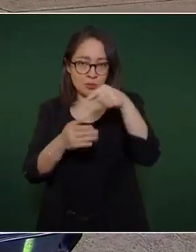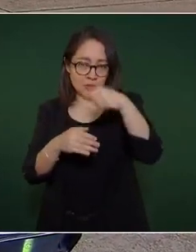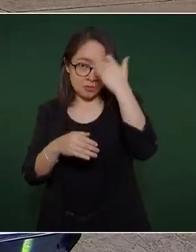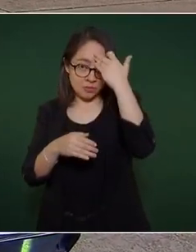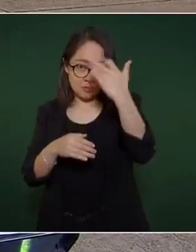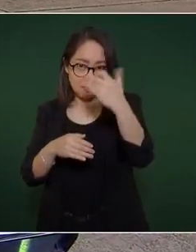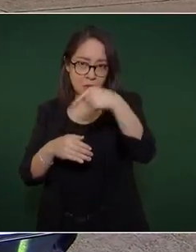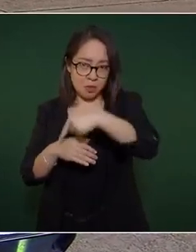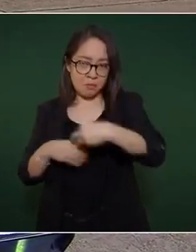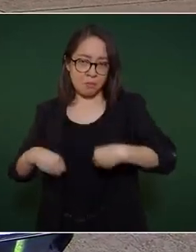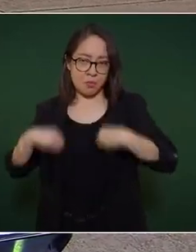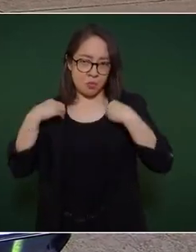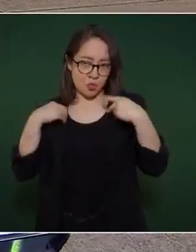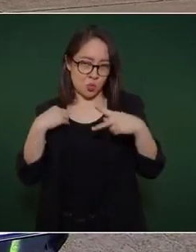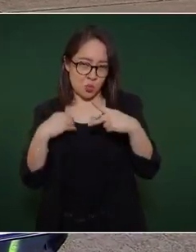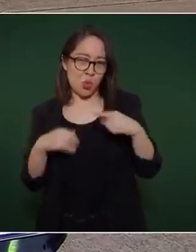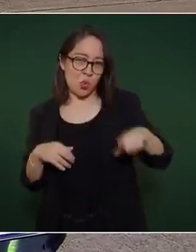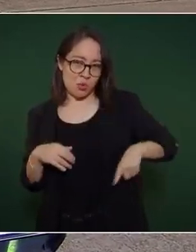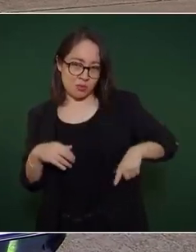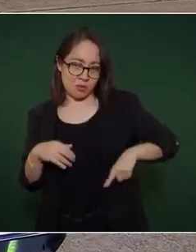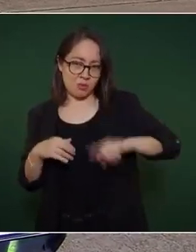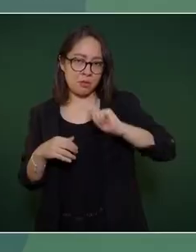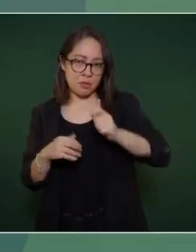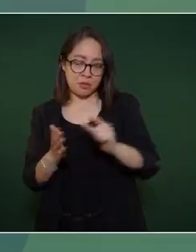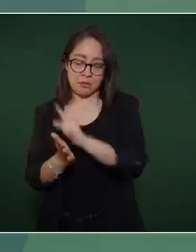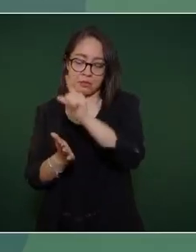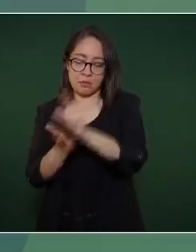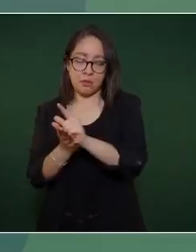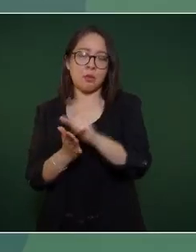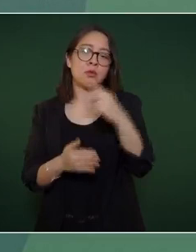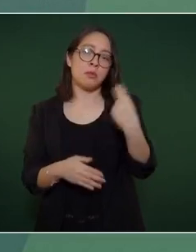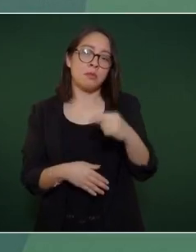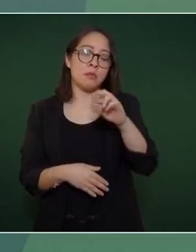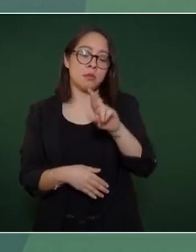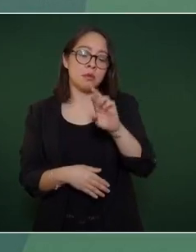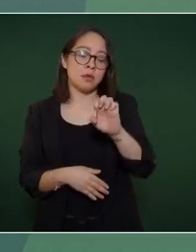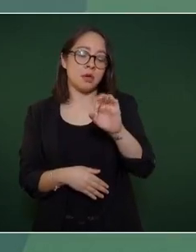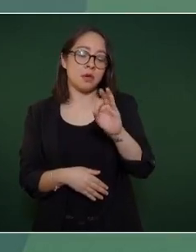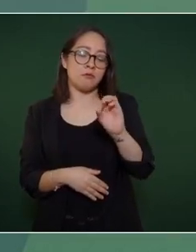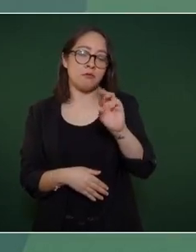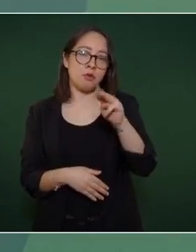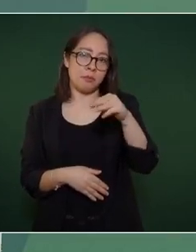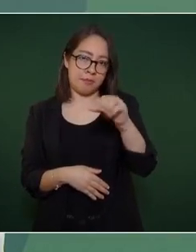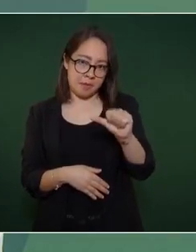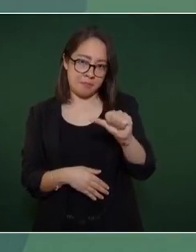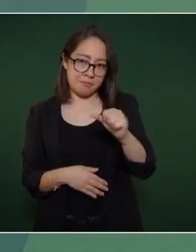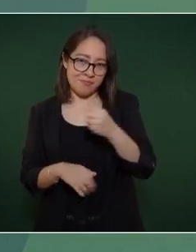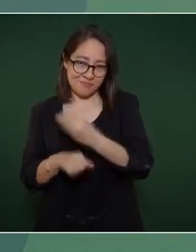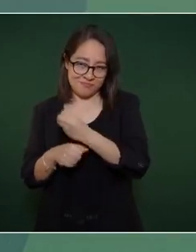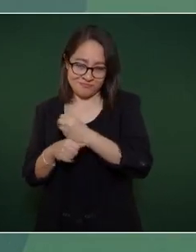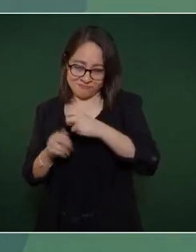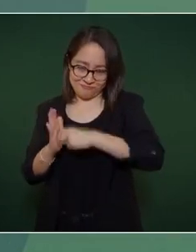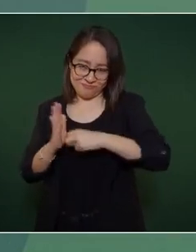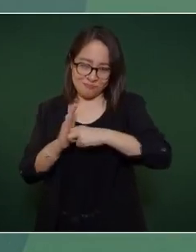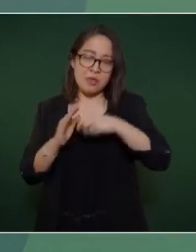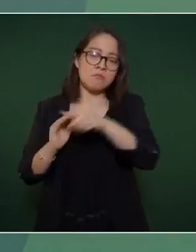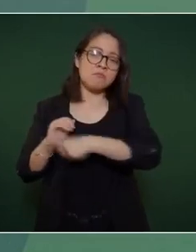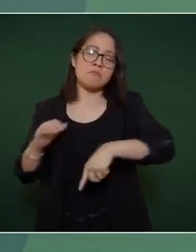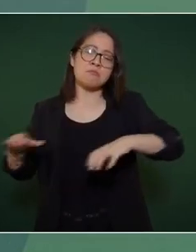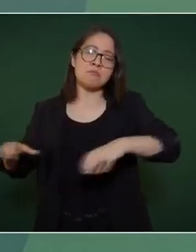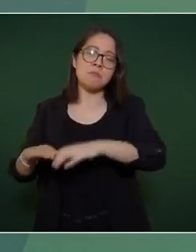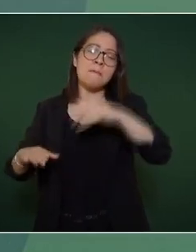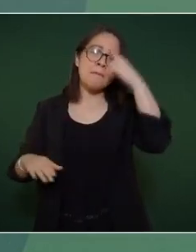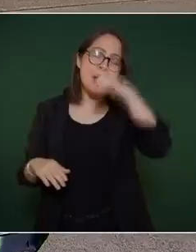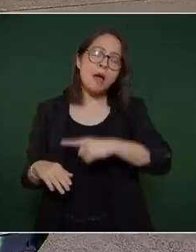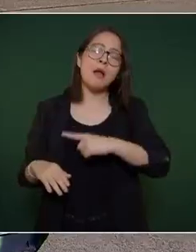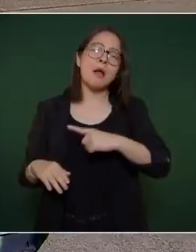gobierno, las leyes de reforma. Y en el tema de seguridad, presidente, comentarle lo que usted conoce bastante bien,